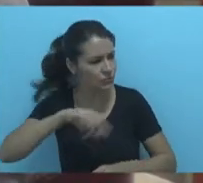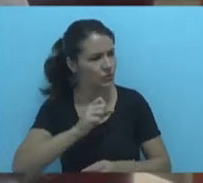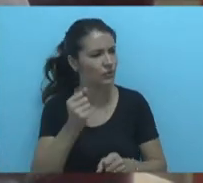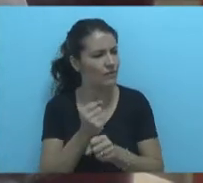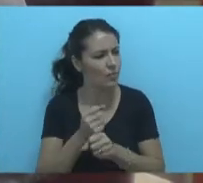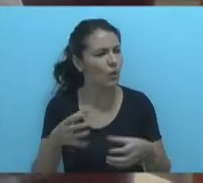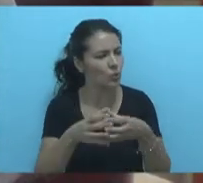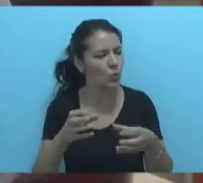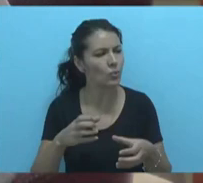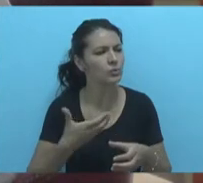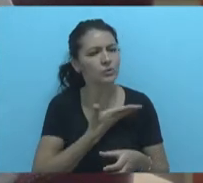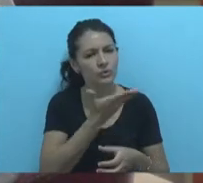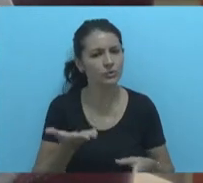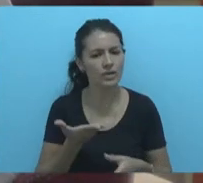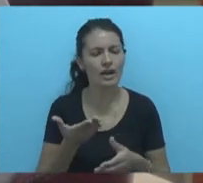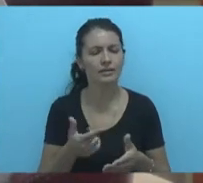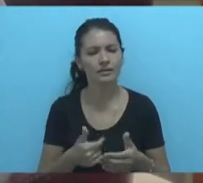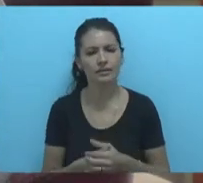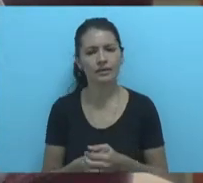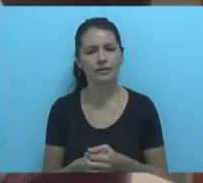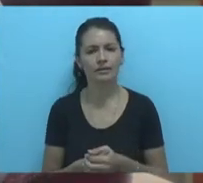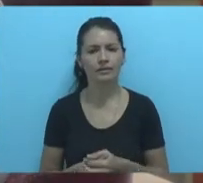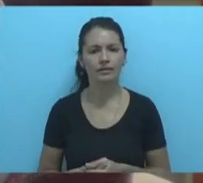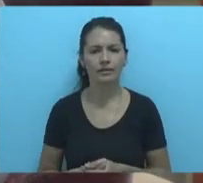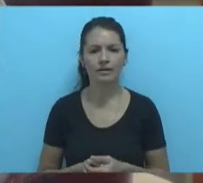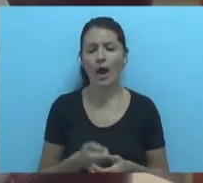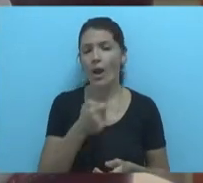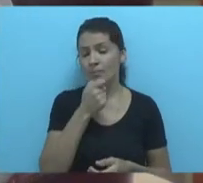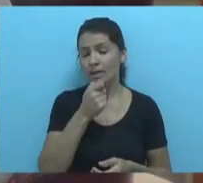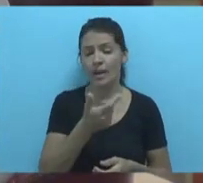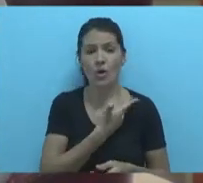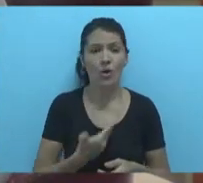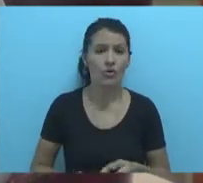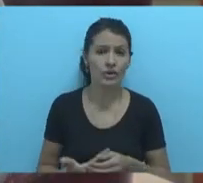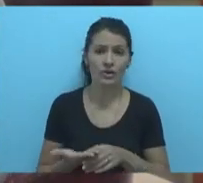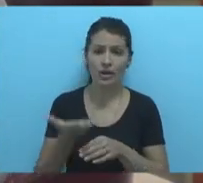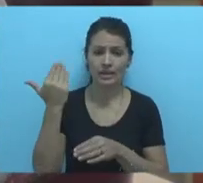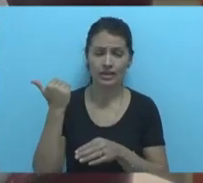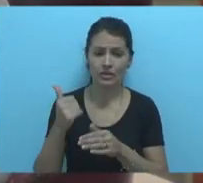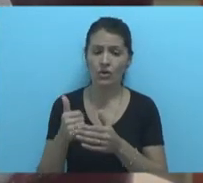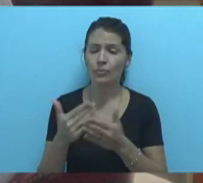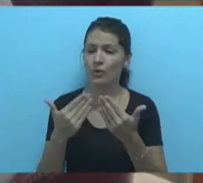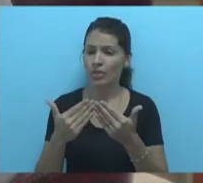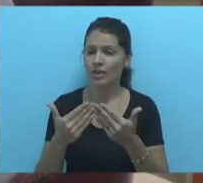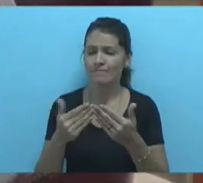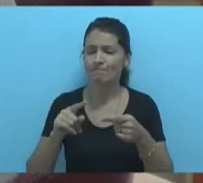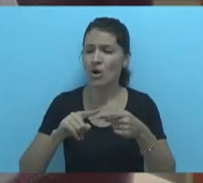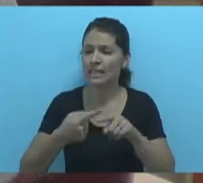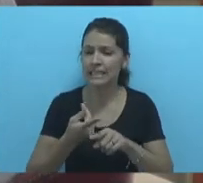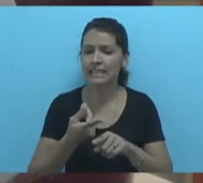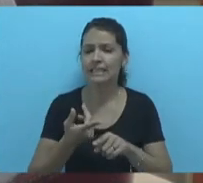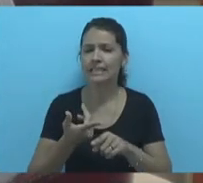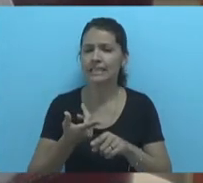trabajo de mucha historia en esto. Yo reivindico mucho la gestión del Frente Progresista en su momento, fue haber formado parte de esas políticas, porque